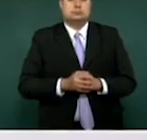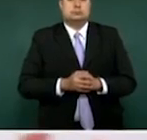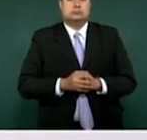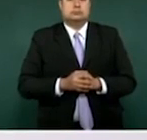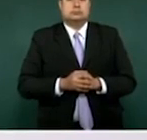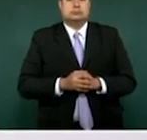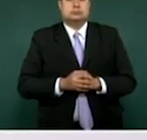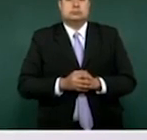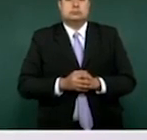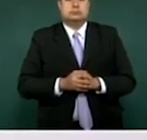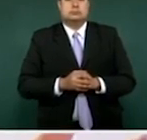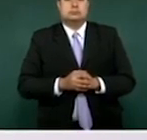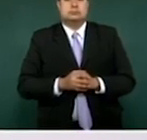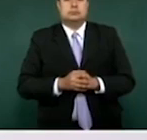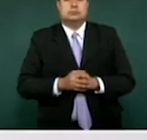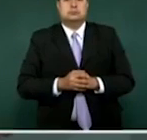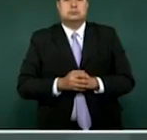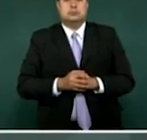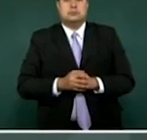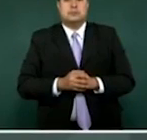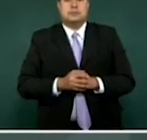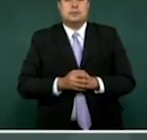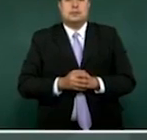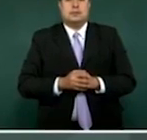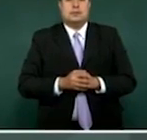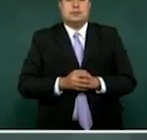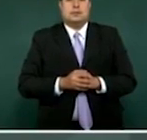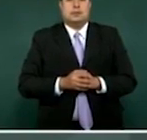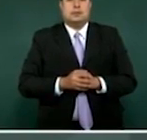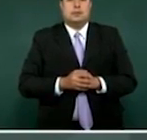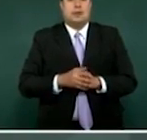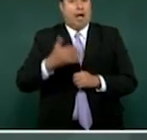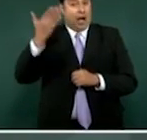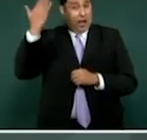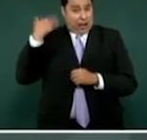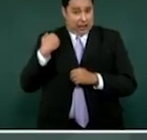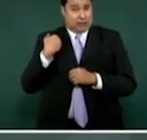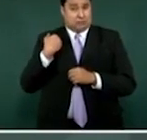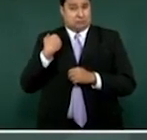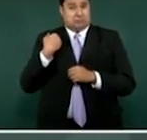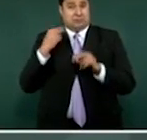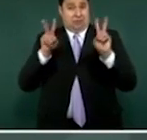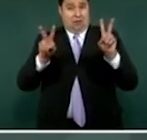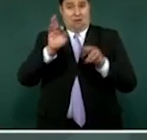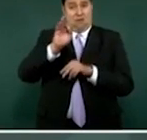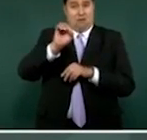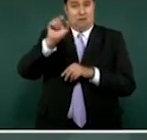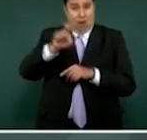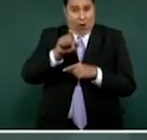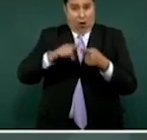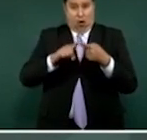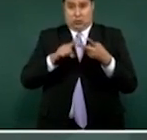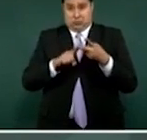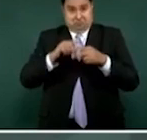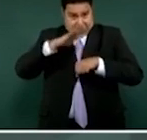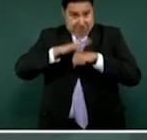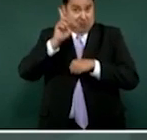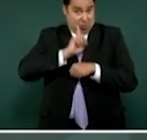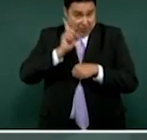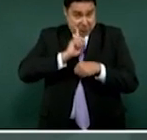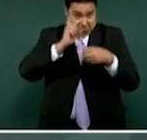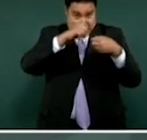que habían más mujeres en el gabinete de Fox, habían más mujeres en el gabinete de